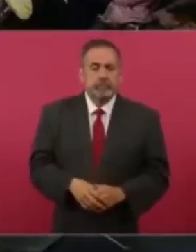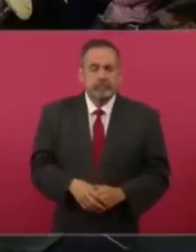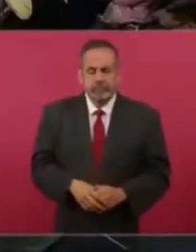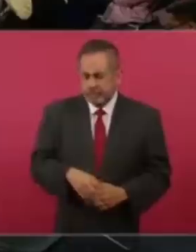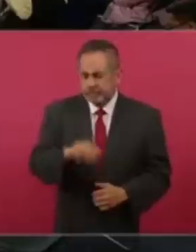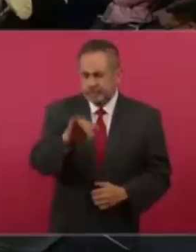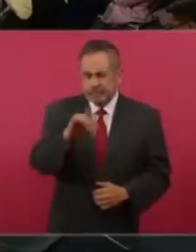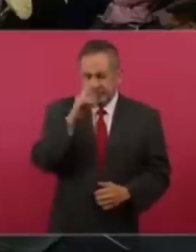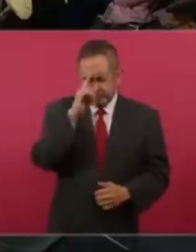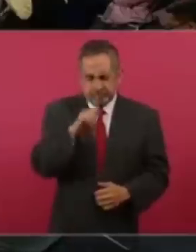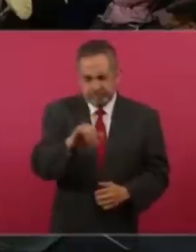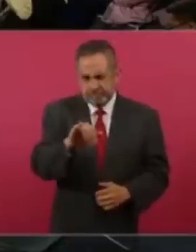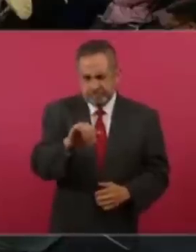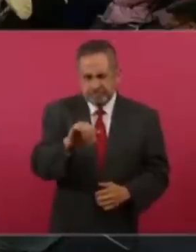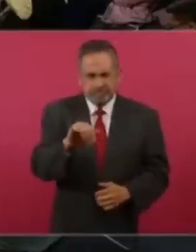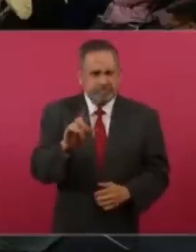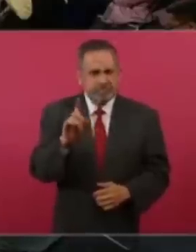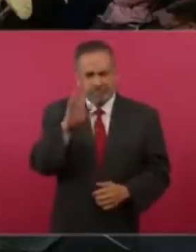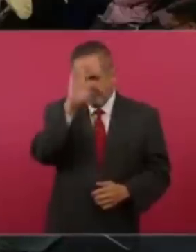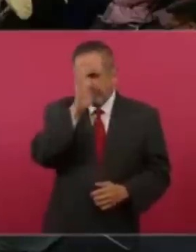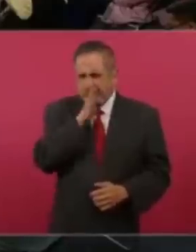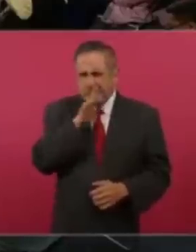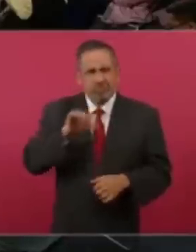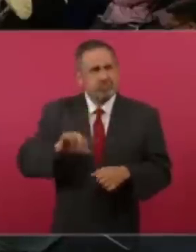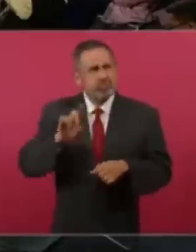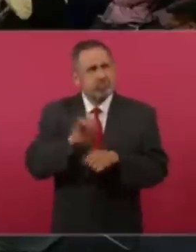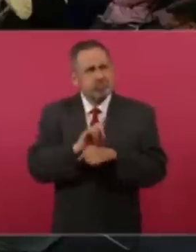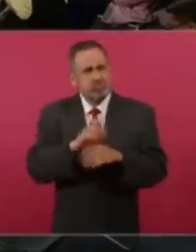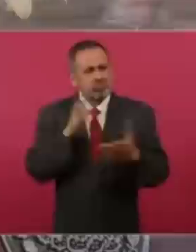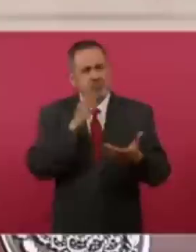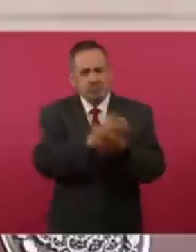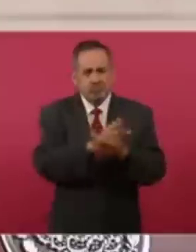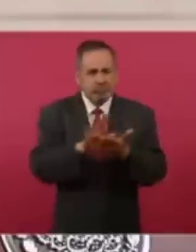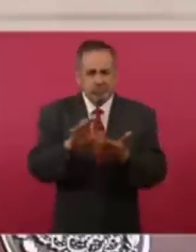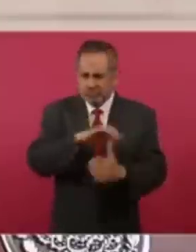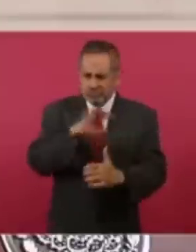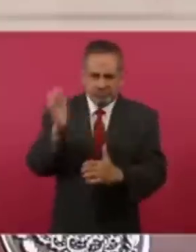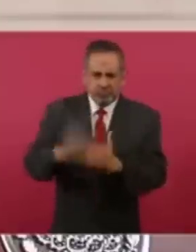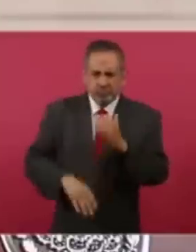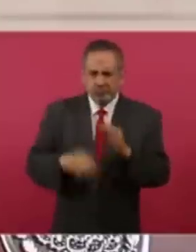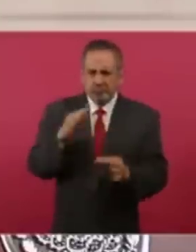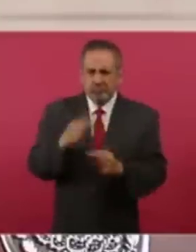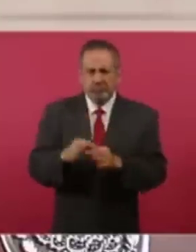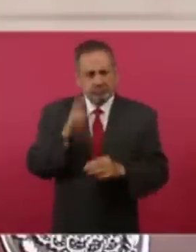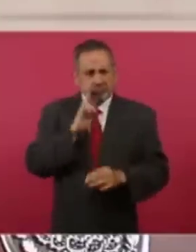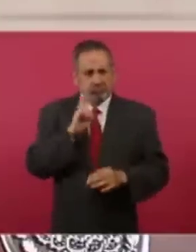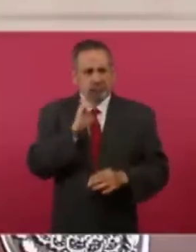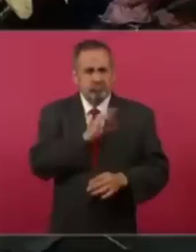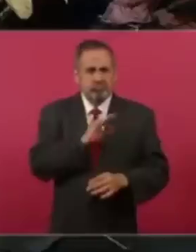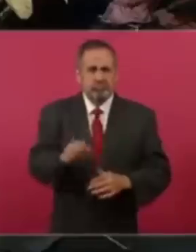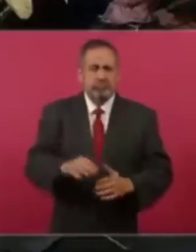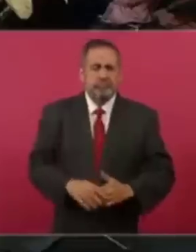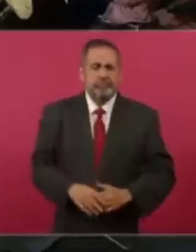Sí, creo al mediodía ya va a estar terminado.